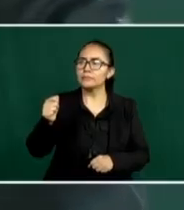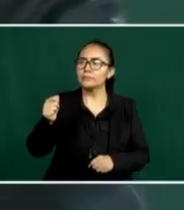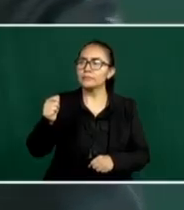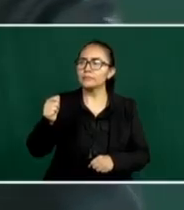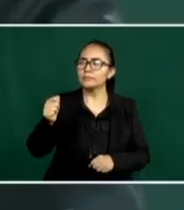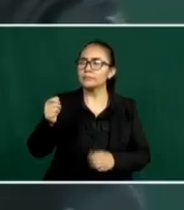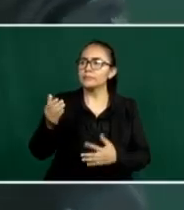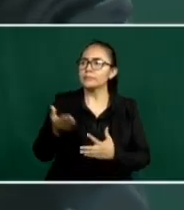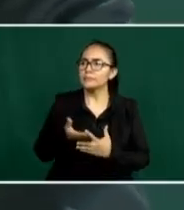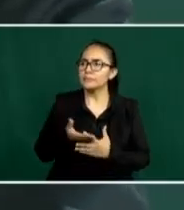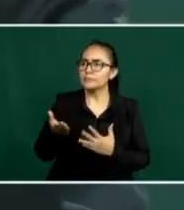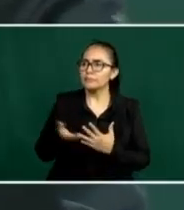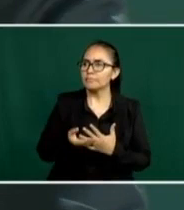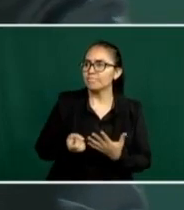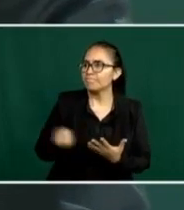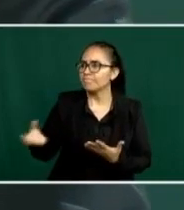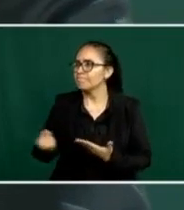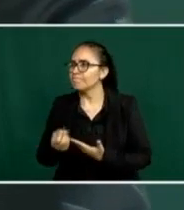distribución de riqueza.